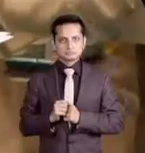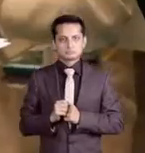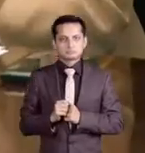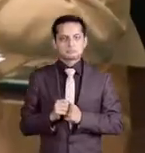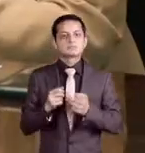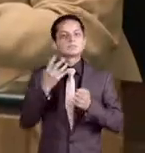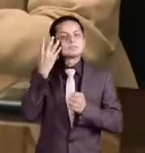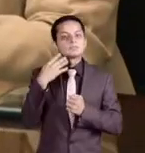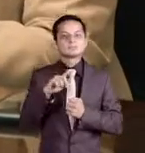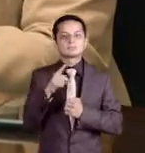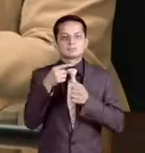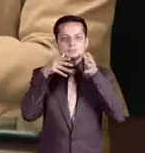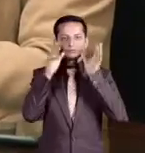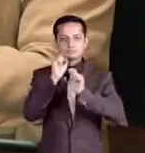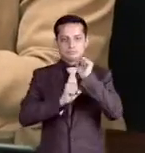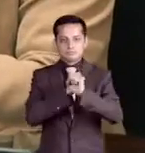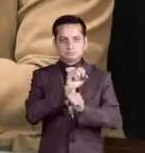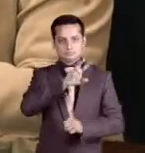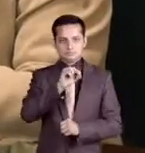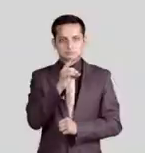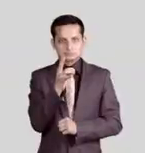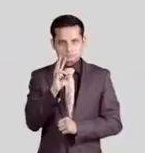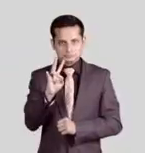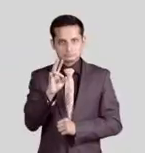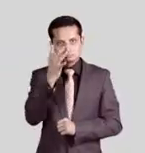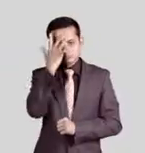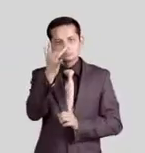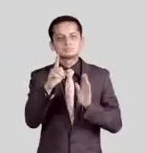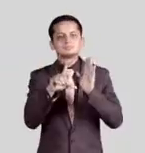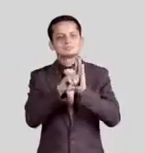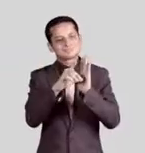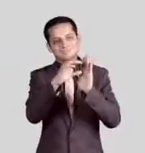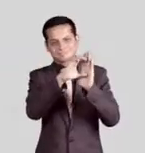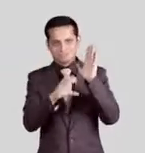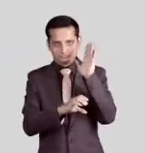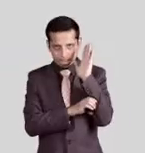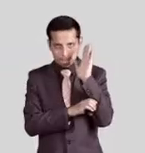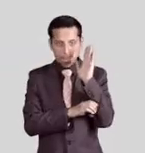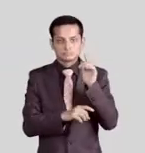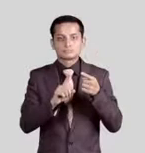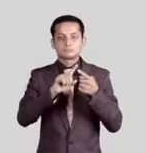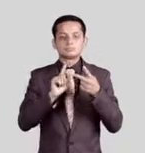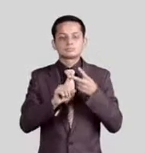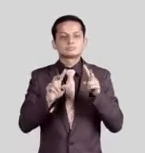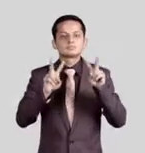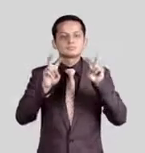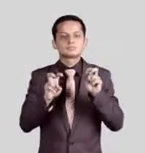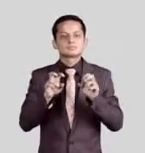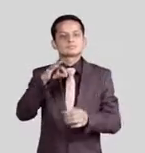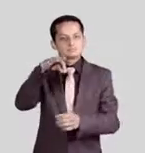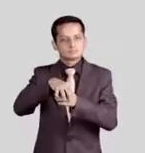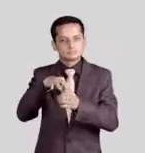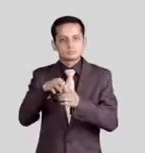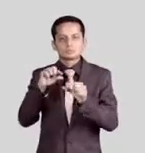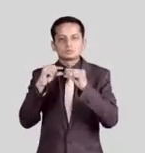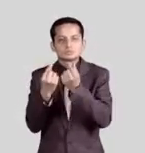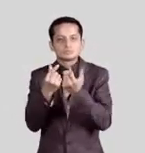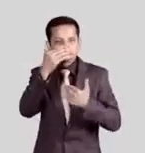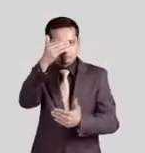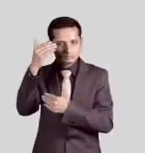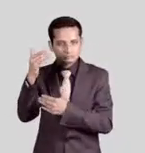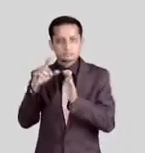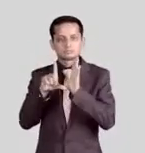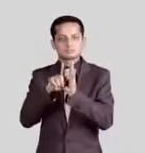3-1-12-2017, del 1 de diciembre de 2017, basado en la Constitución de la República, la Ley Orgánica Electoral y de